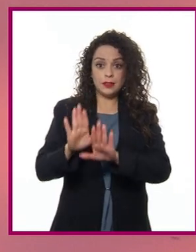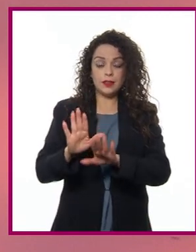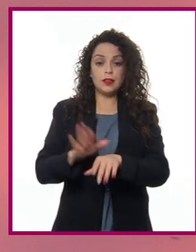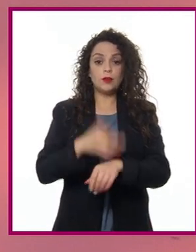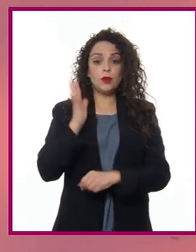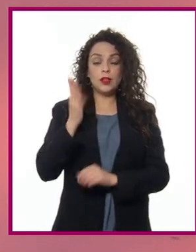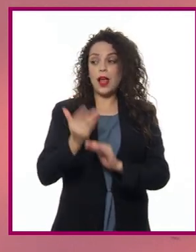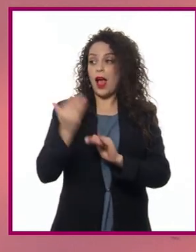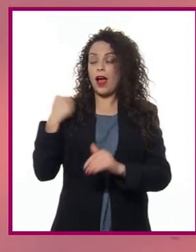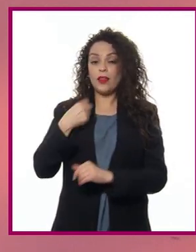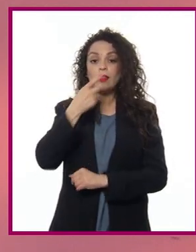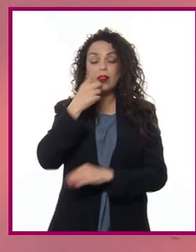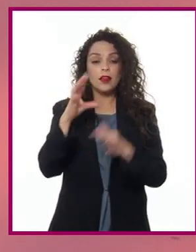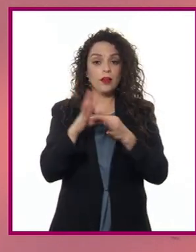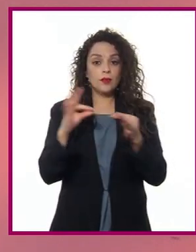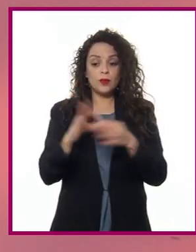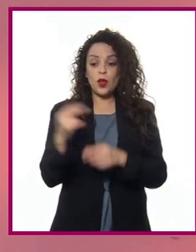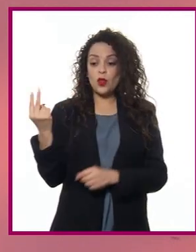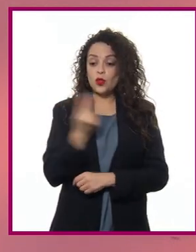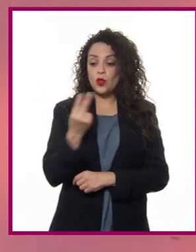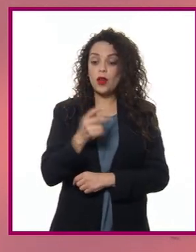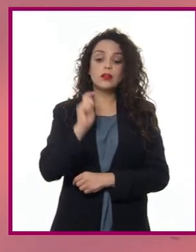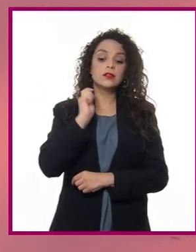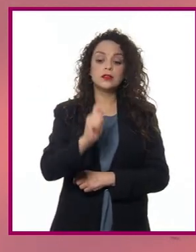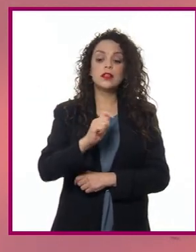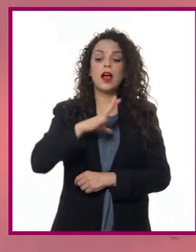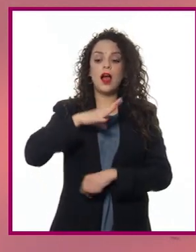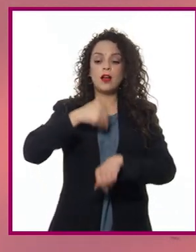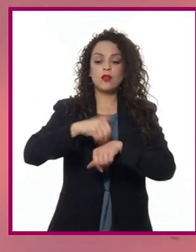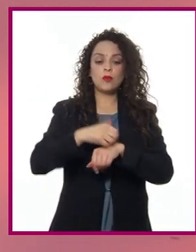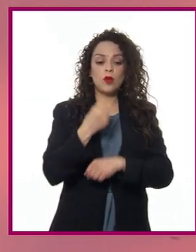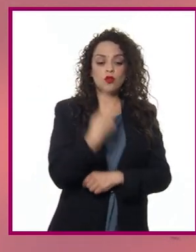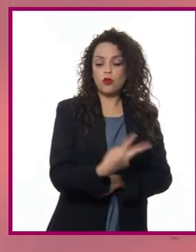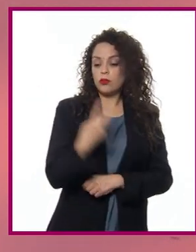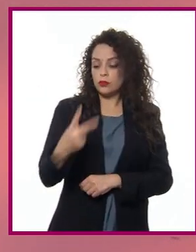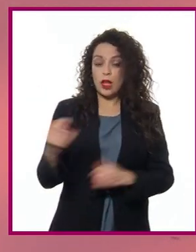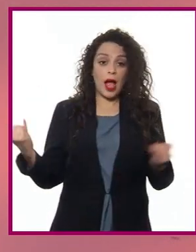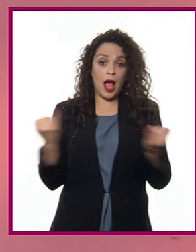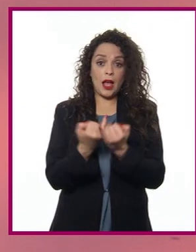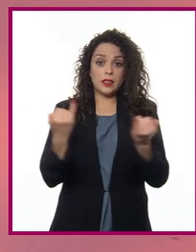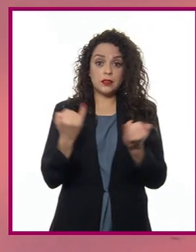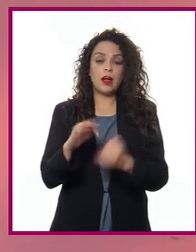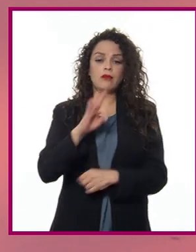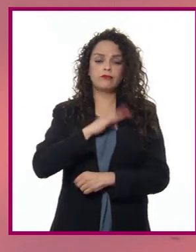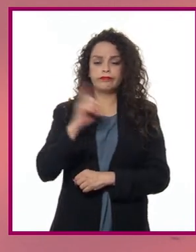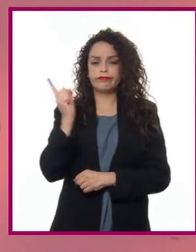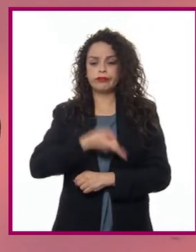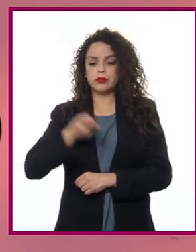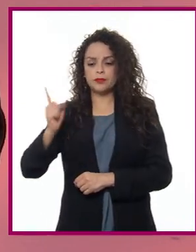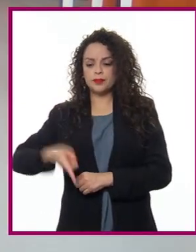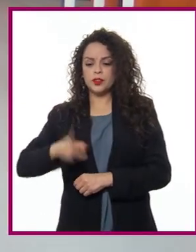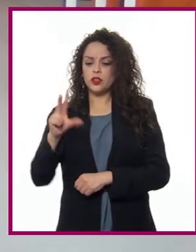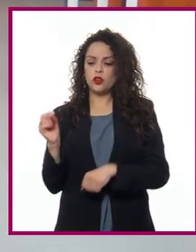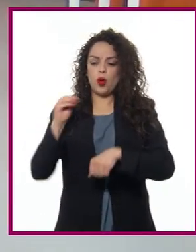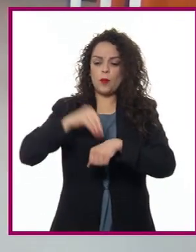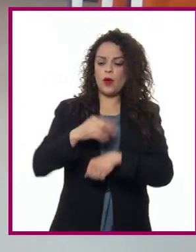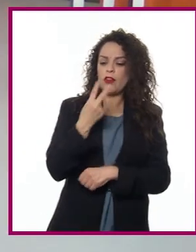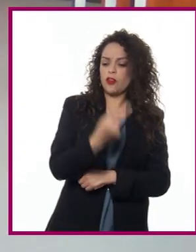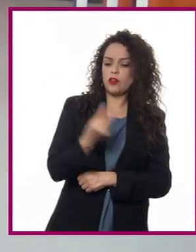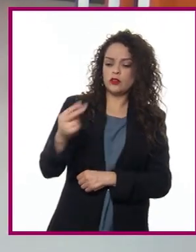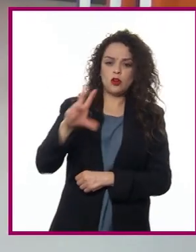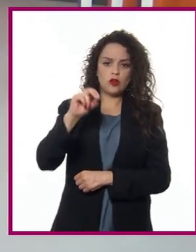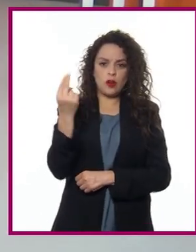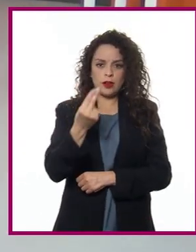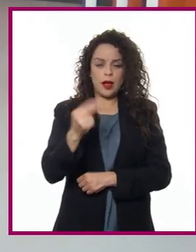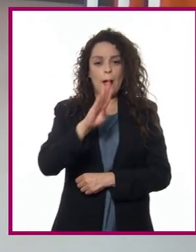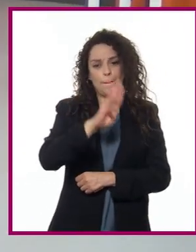mencionó anteriormente, ambos elementos tienen la valencia 2. Al ser iguales, se pueden omitir los subíndices. Tomen en